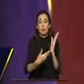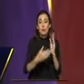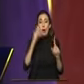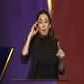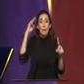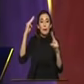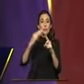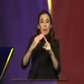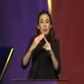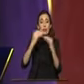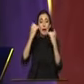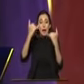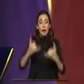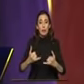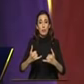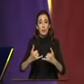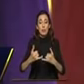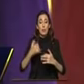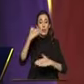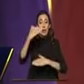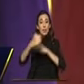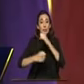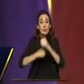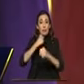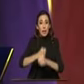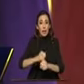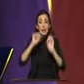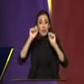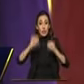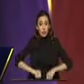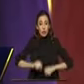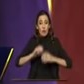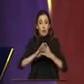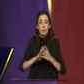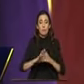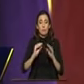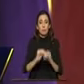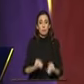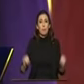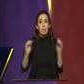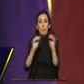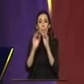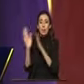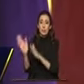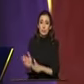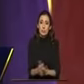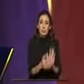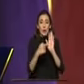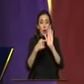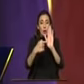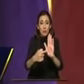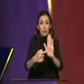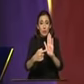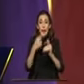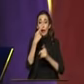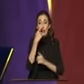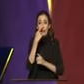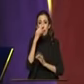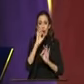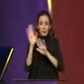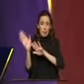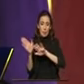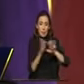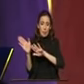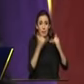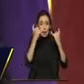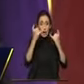mensaje de que en este hemiciclo están dispuestos a poner los intereses del país por delante de las legítimas diferencias